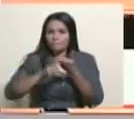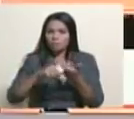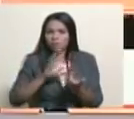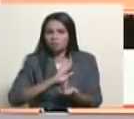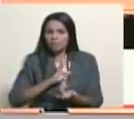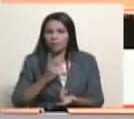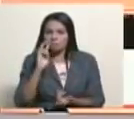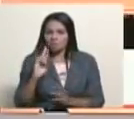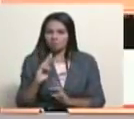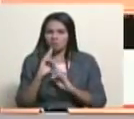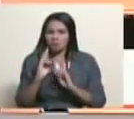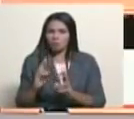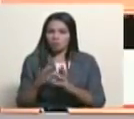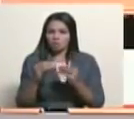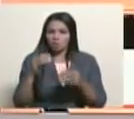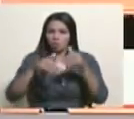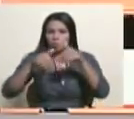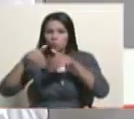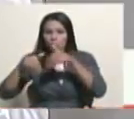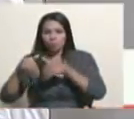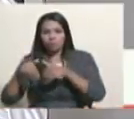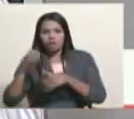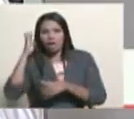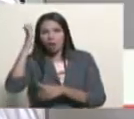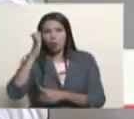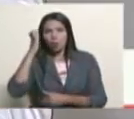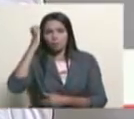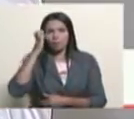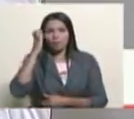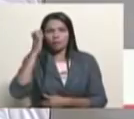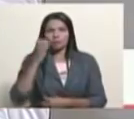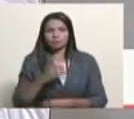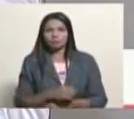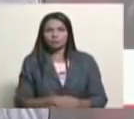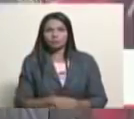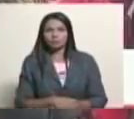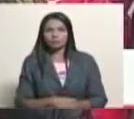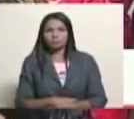viendo los resultados de las elecciones europeas.